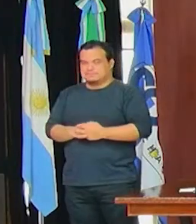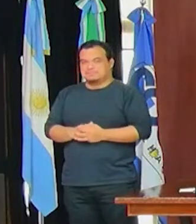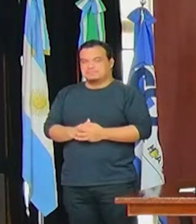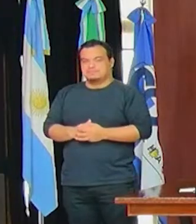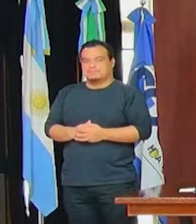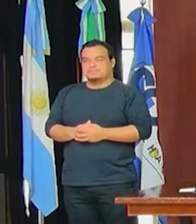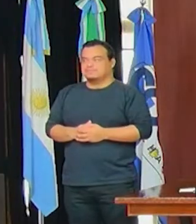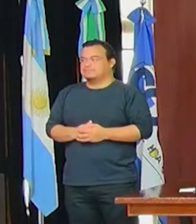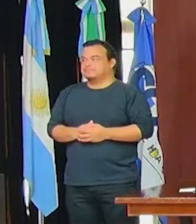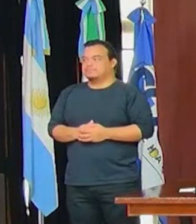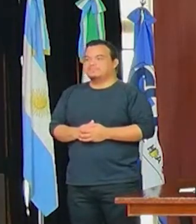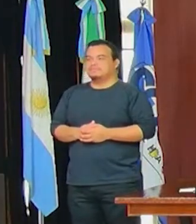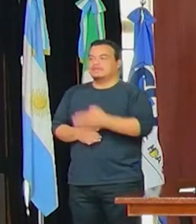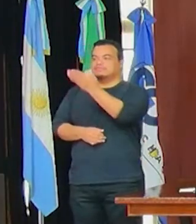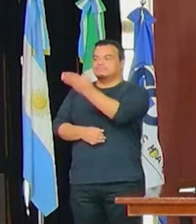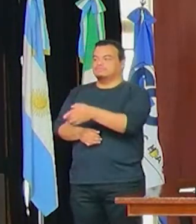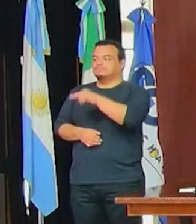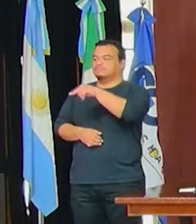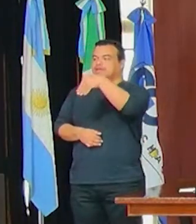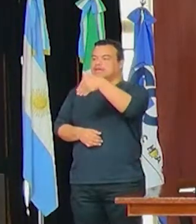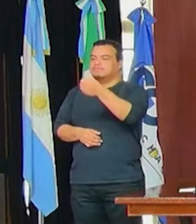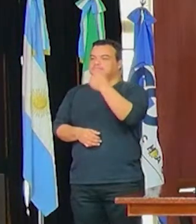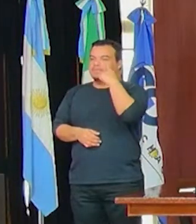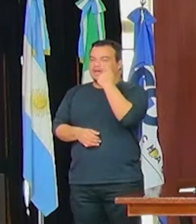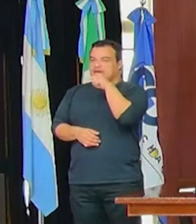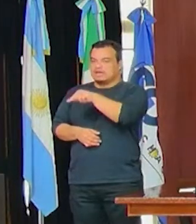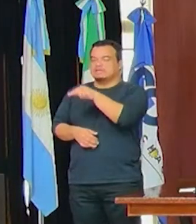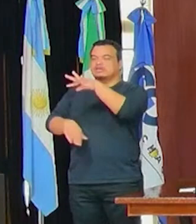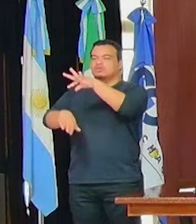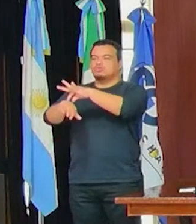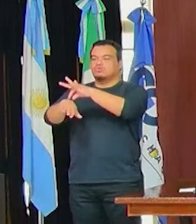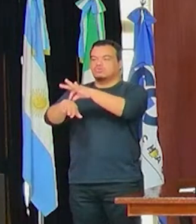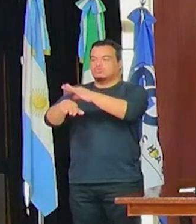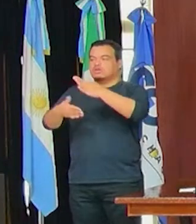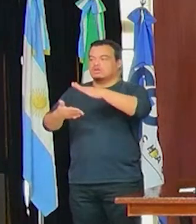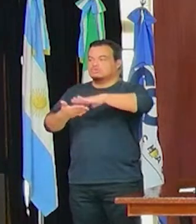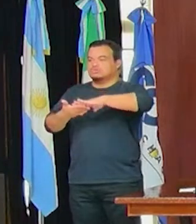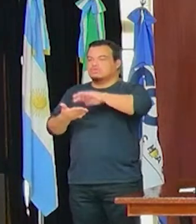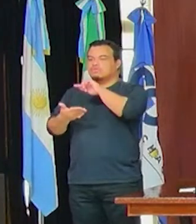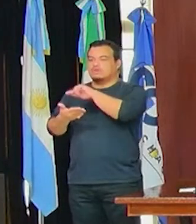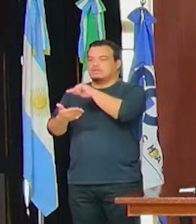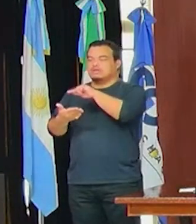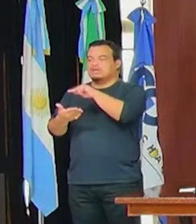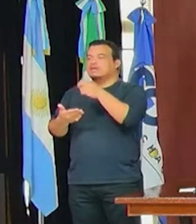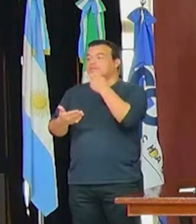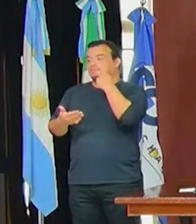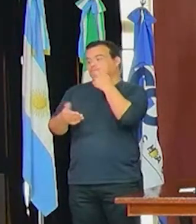bueno, Maya Sinkovic es médica geriatra, y